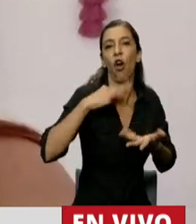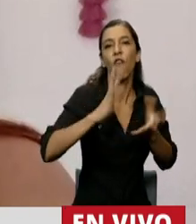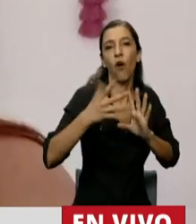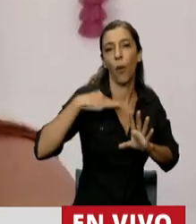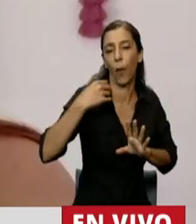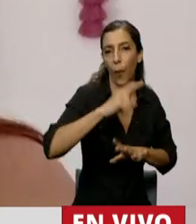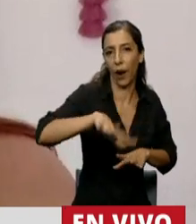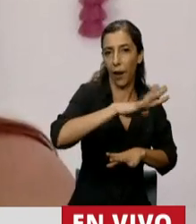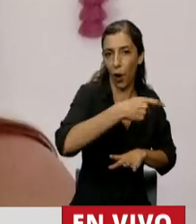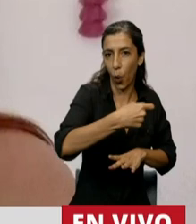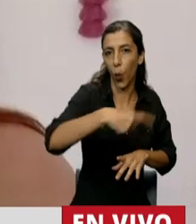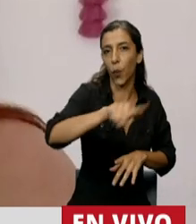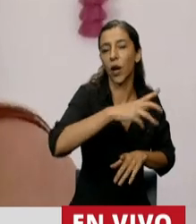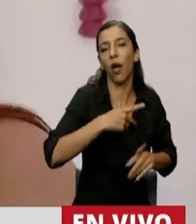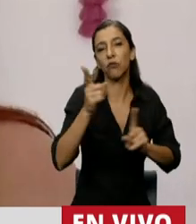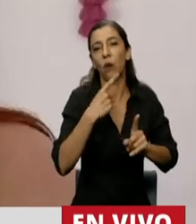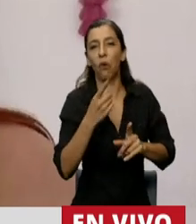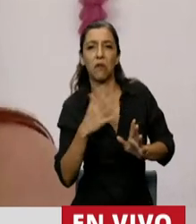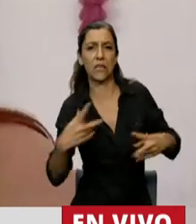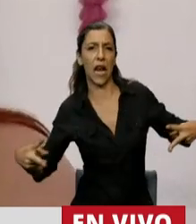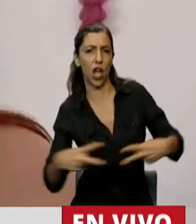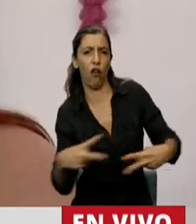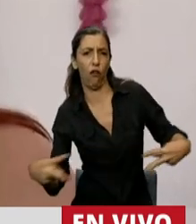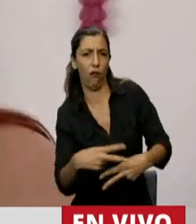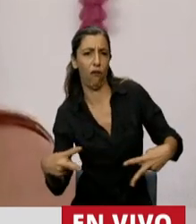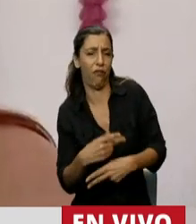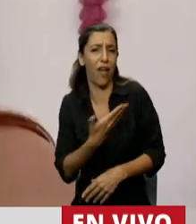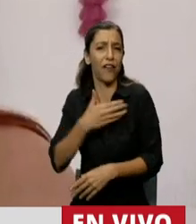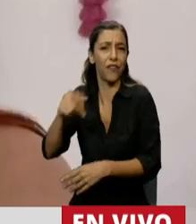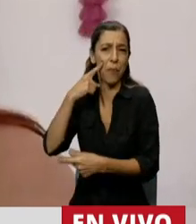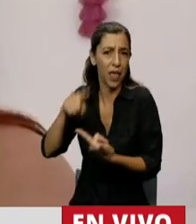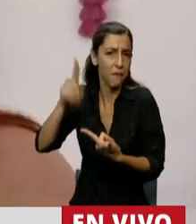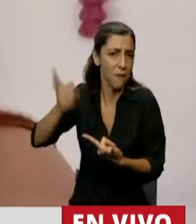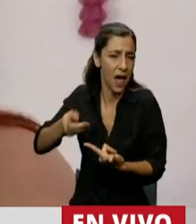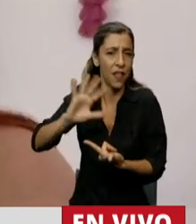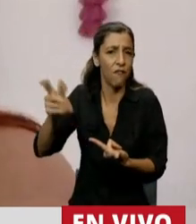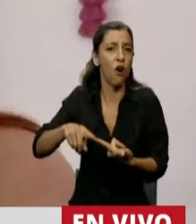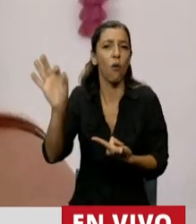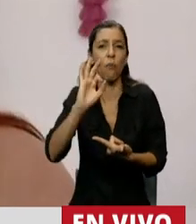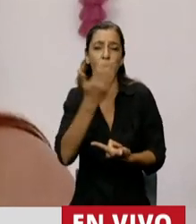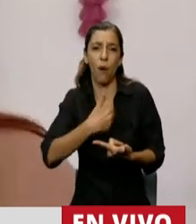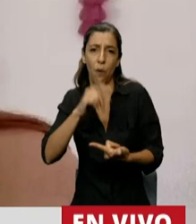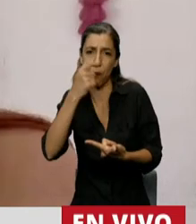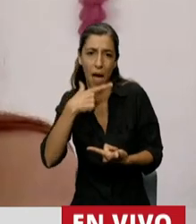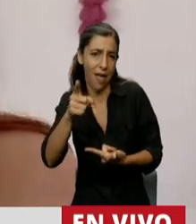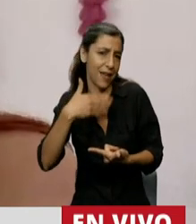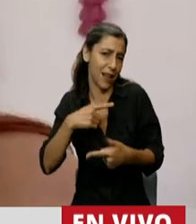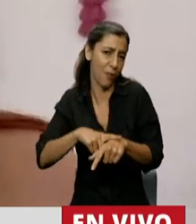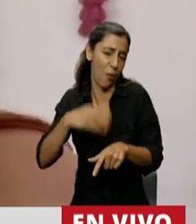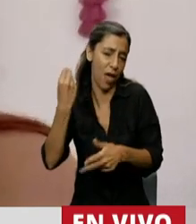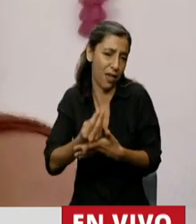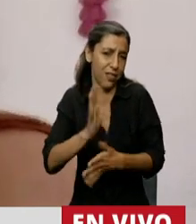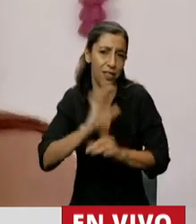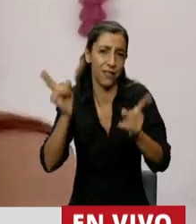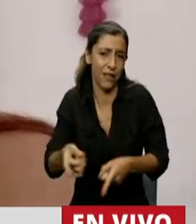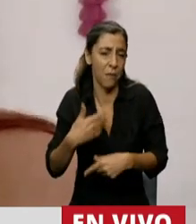de ajuste como los han tratado las recomendaciones del Fondo Monetario o las políticas de Macri, que también recordamos